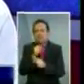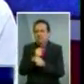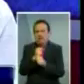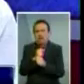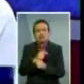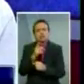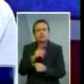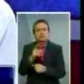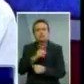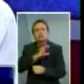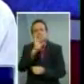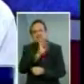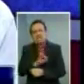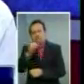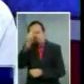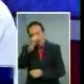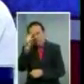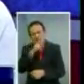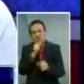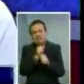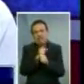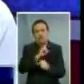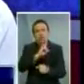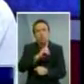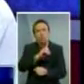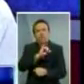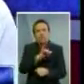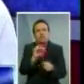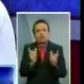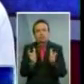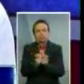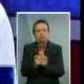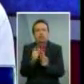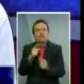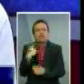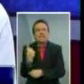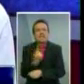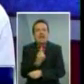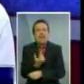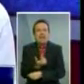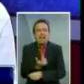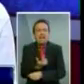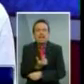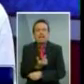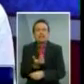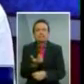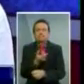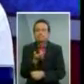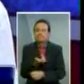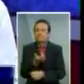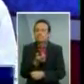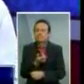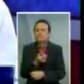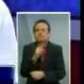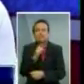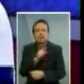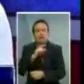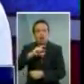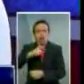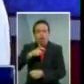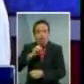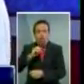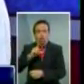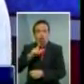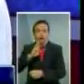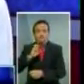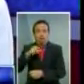sábado y domingo va a estar con la UDI trabajando en su Consejo General, por lo tanto nos parece que mientras él trabaje en ese